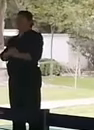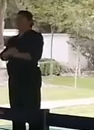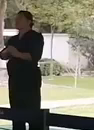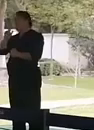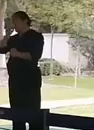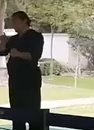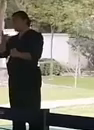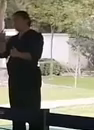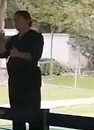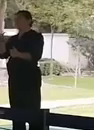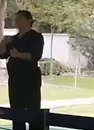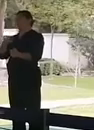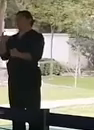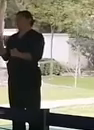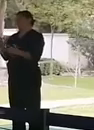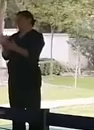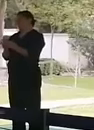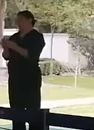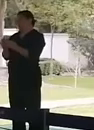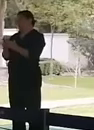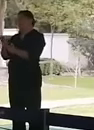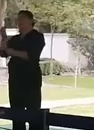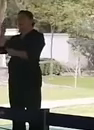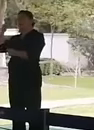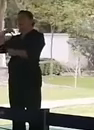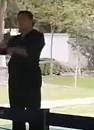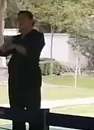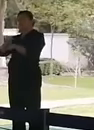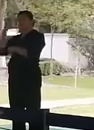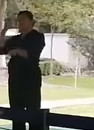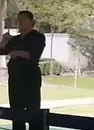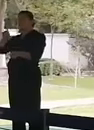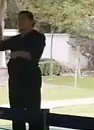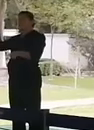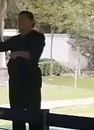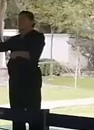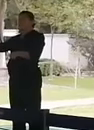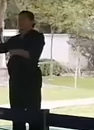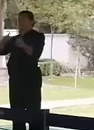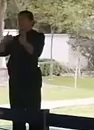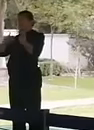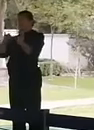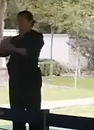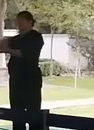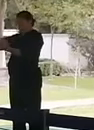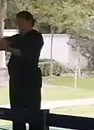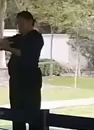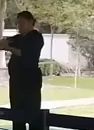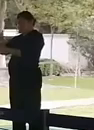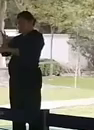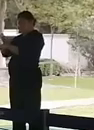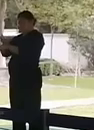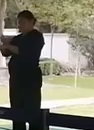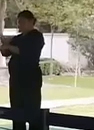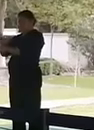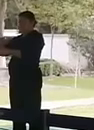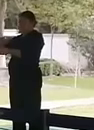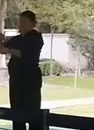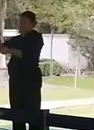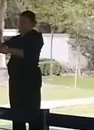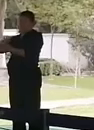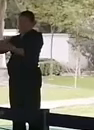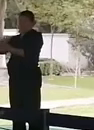hace unos días vinieron jóvenes de los Estados Unidos, de Nueva York sobre todo, a convivir con sus